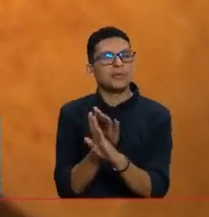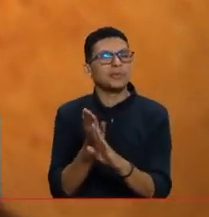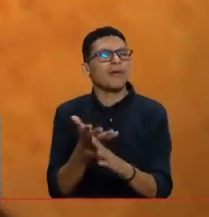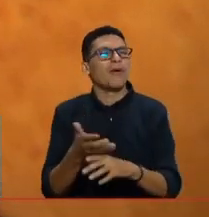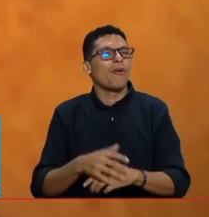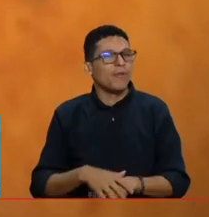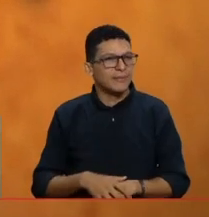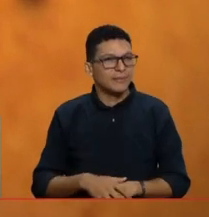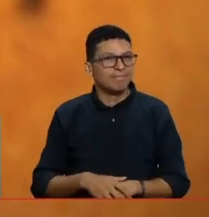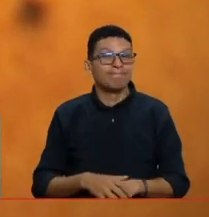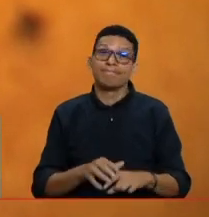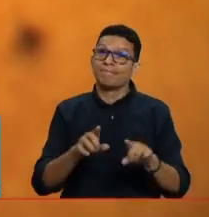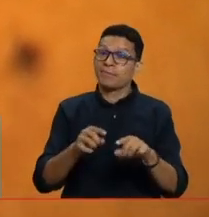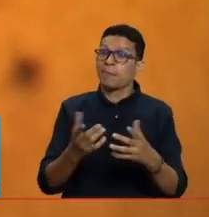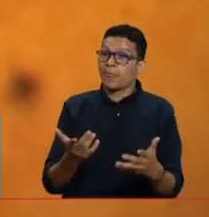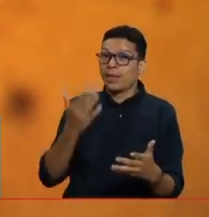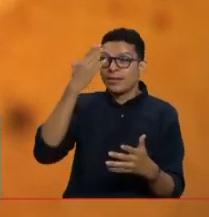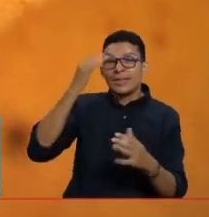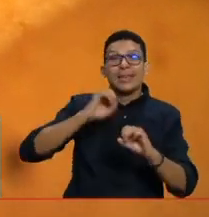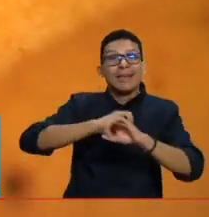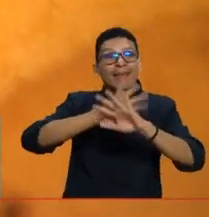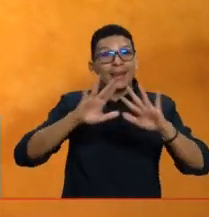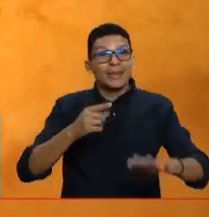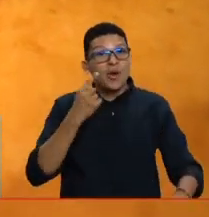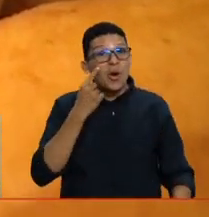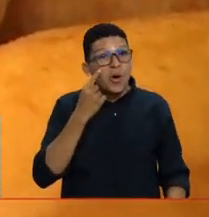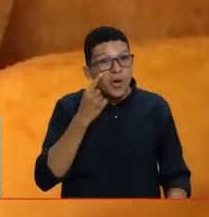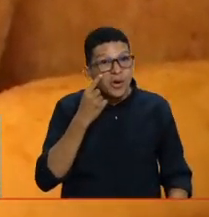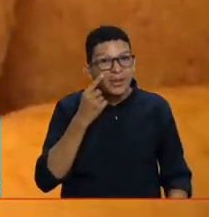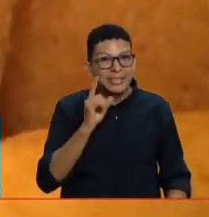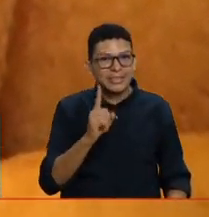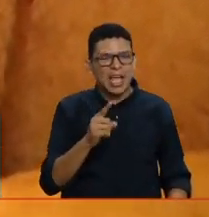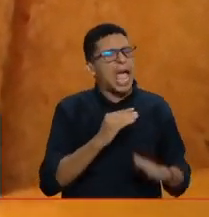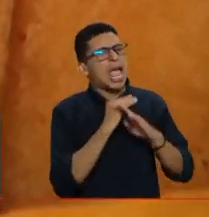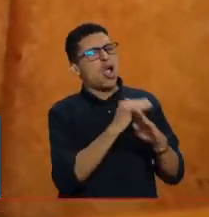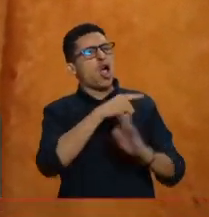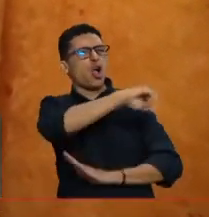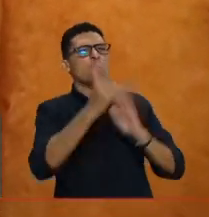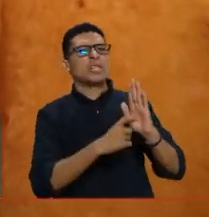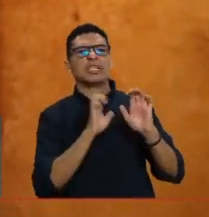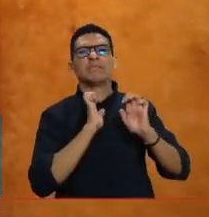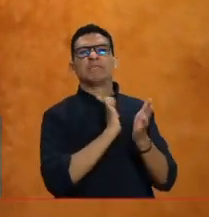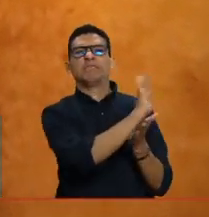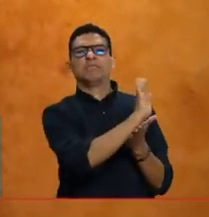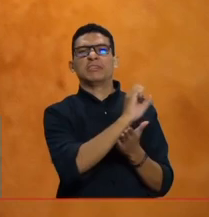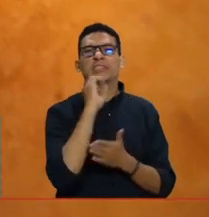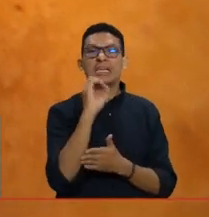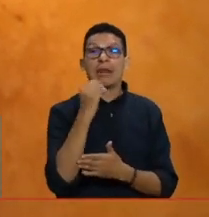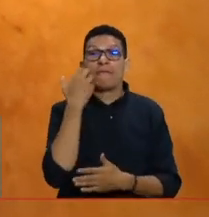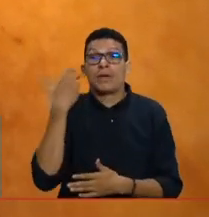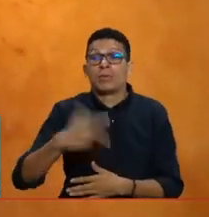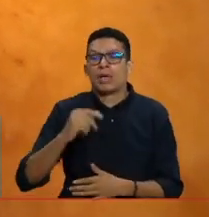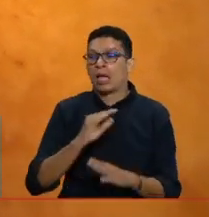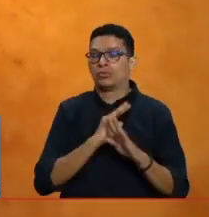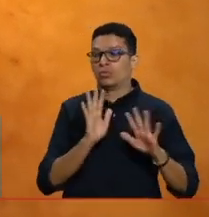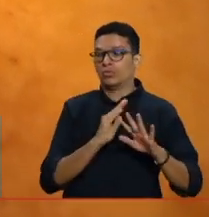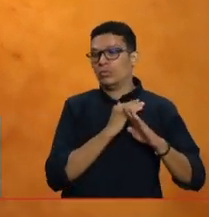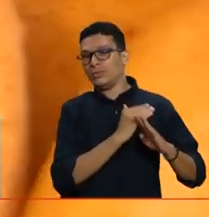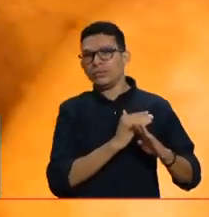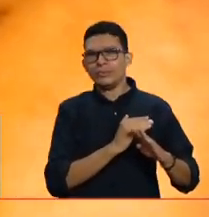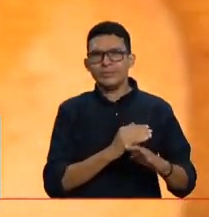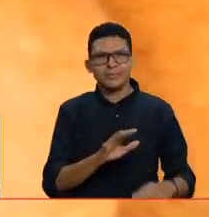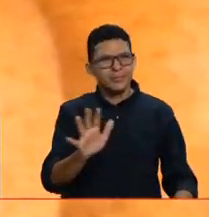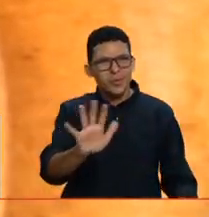puede tener, pero también dar claridad de que no es necesario cohibirnos de no, yo no voy a comer esto porque me voy a enfermar y